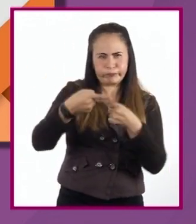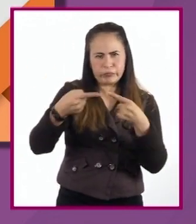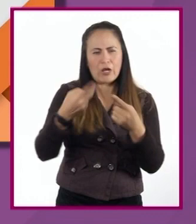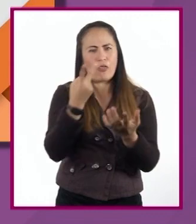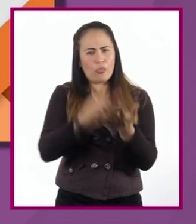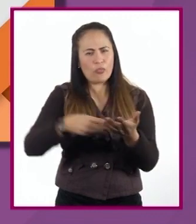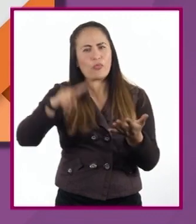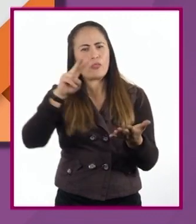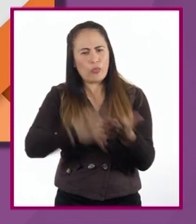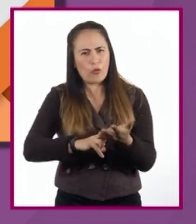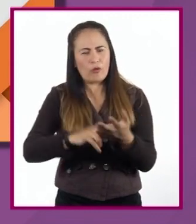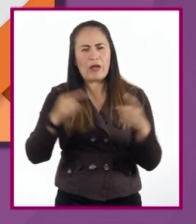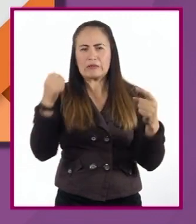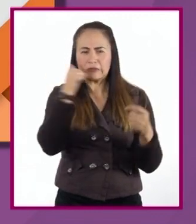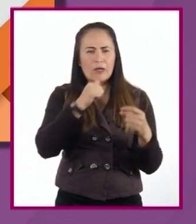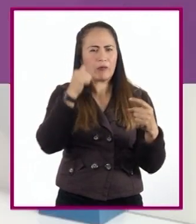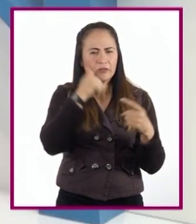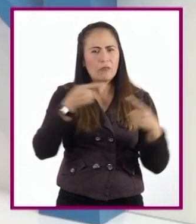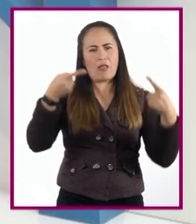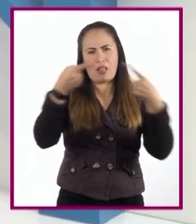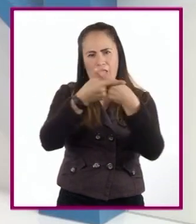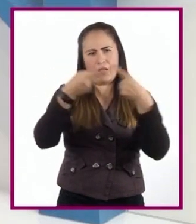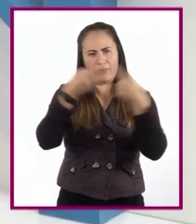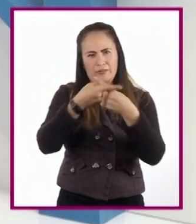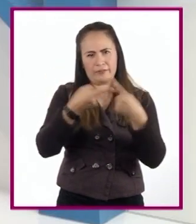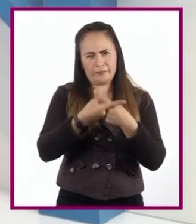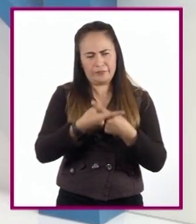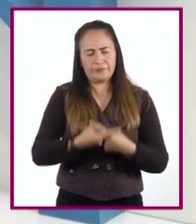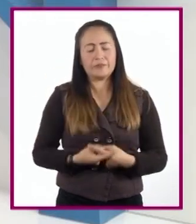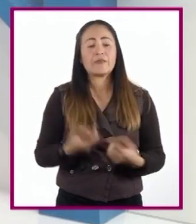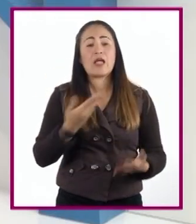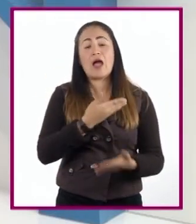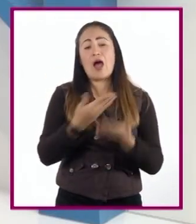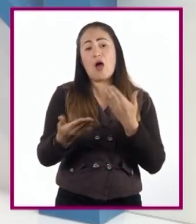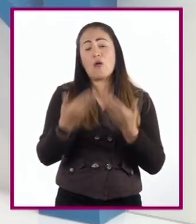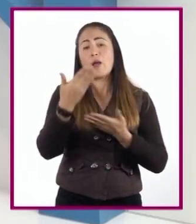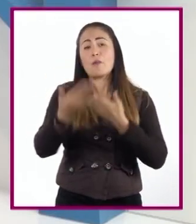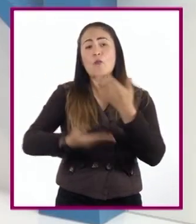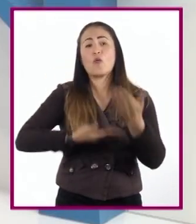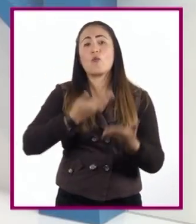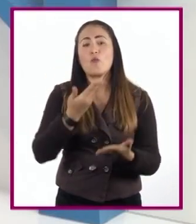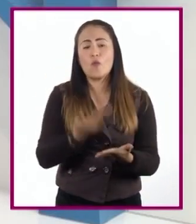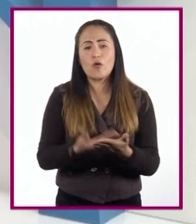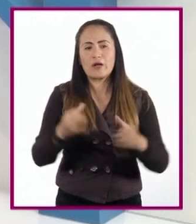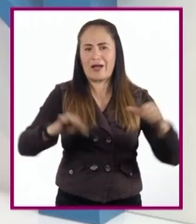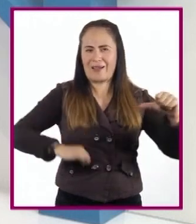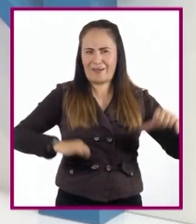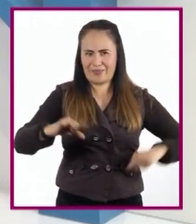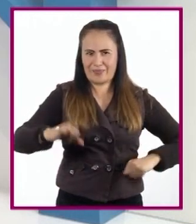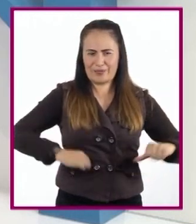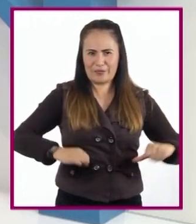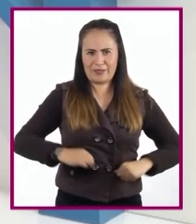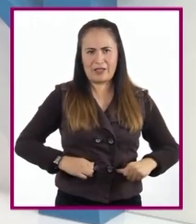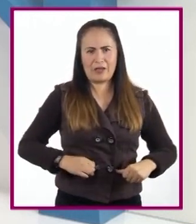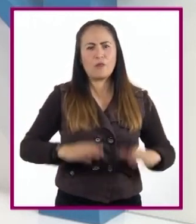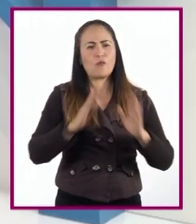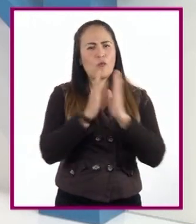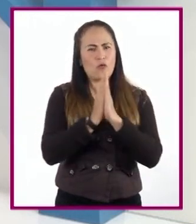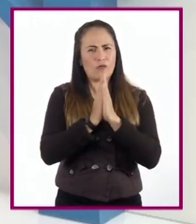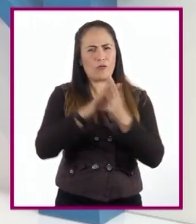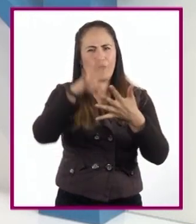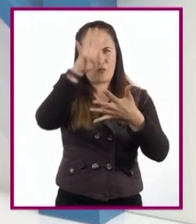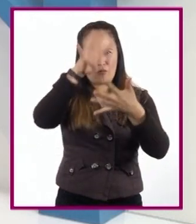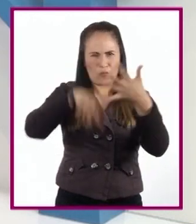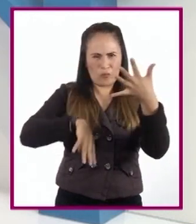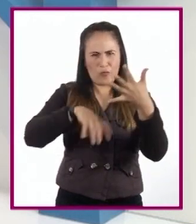lucha de los contrarios, los opuestos. Ahora les proponemos realizar la siguiente actividad. Copien el siguiente cuadro